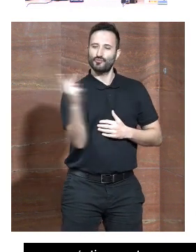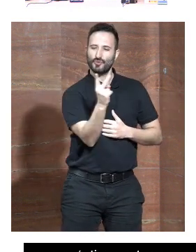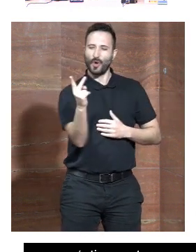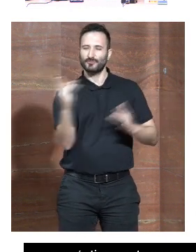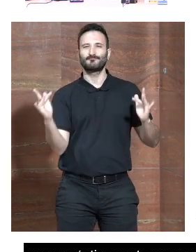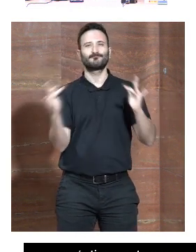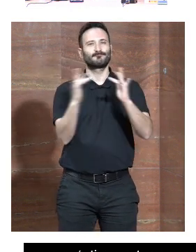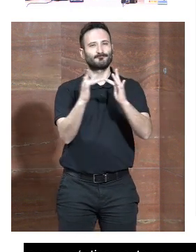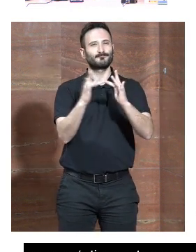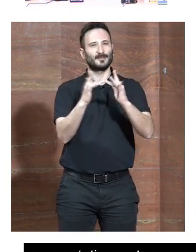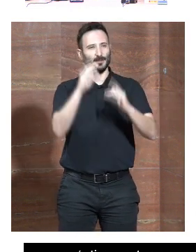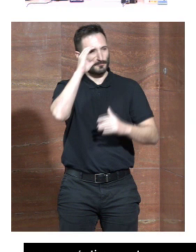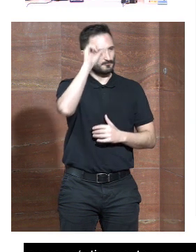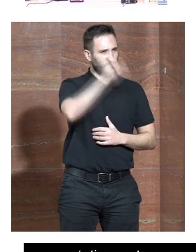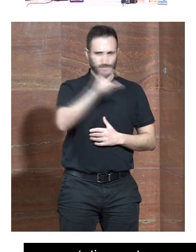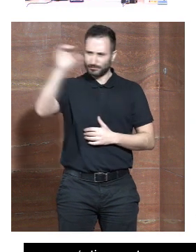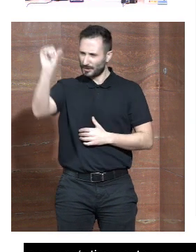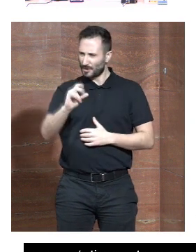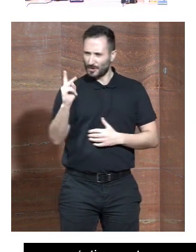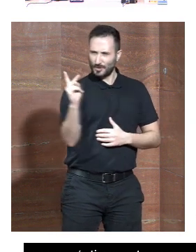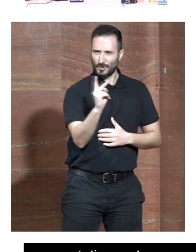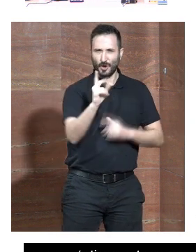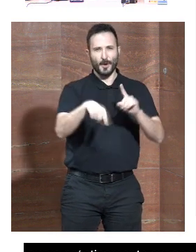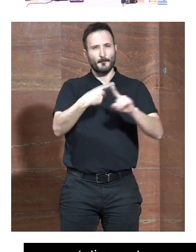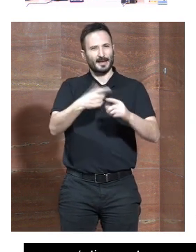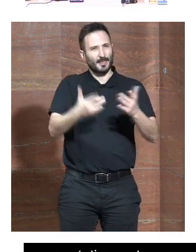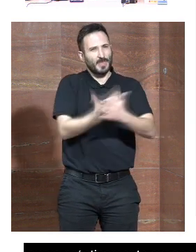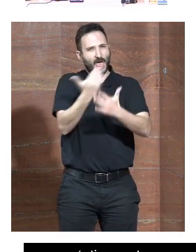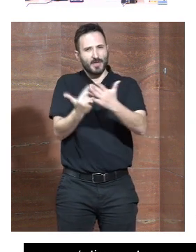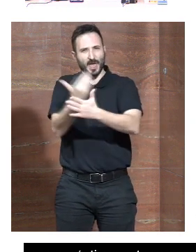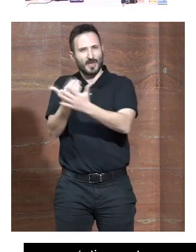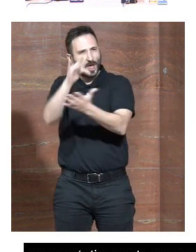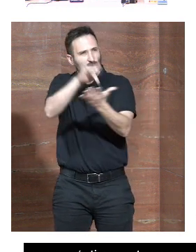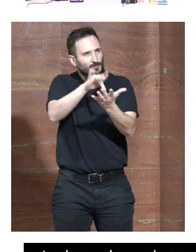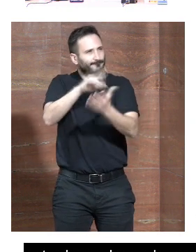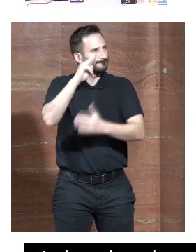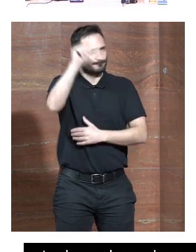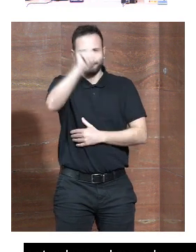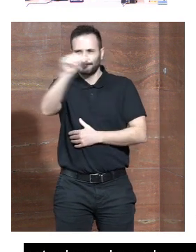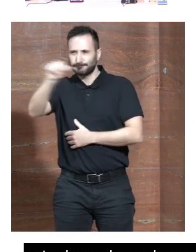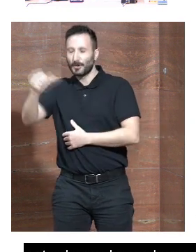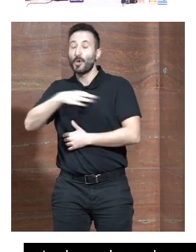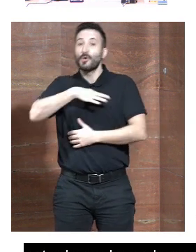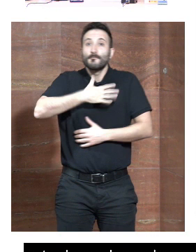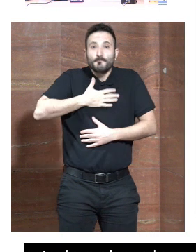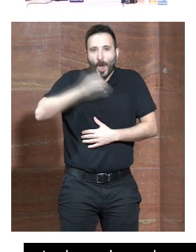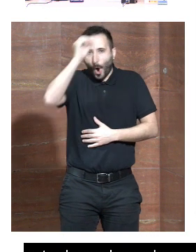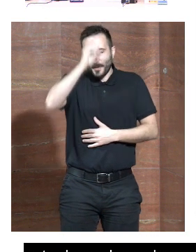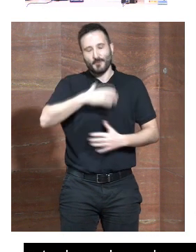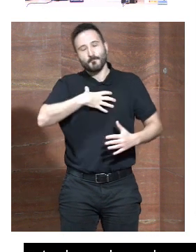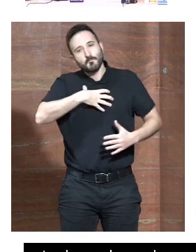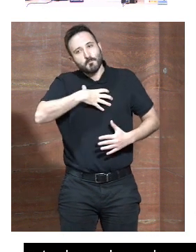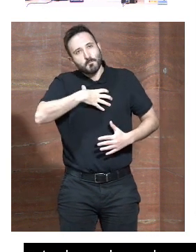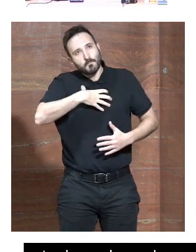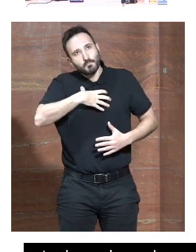todo a partir de esa observación y de lo que estamos viendo en el día a día? Pues en mi opinión posiblemente. O sea,